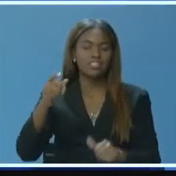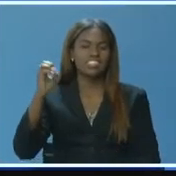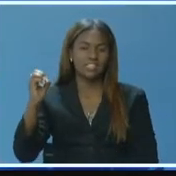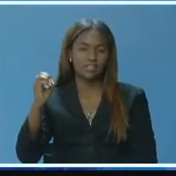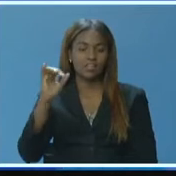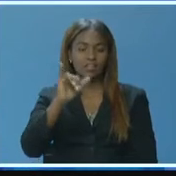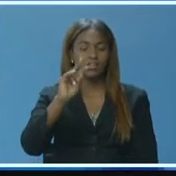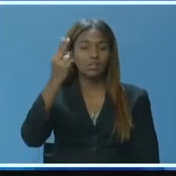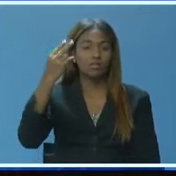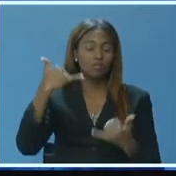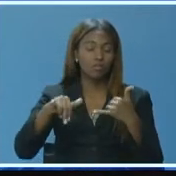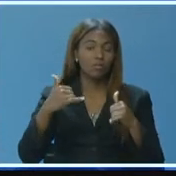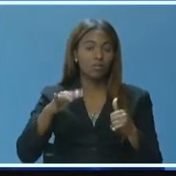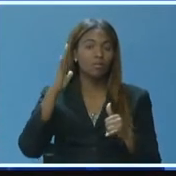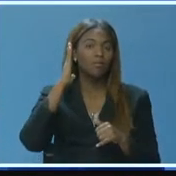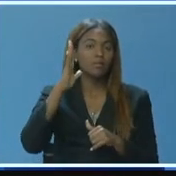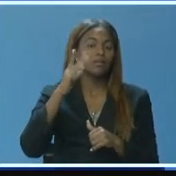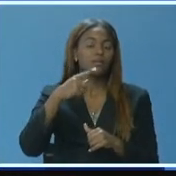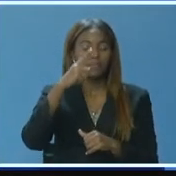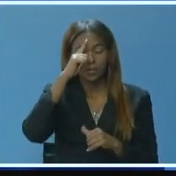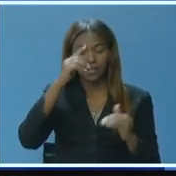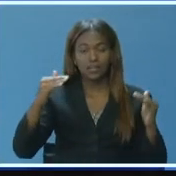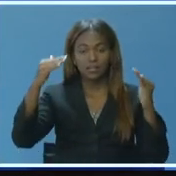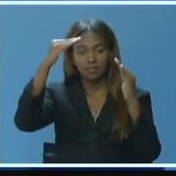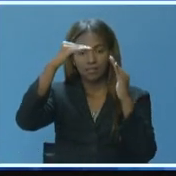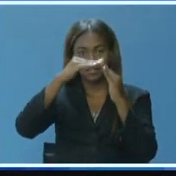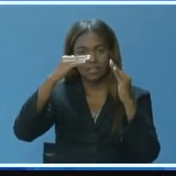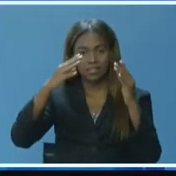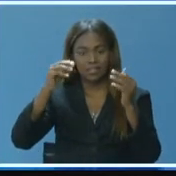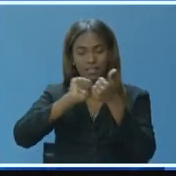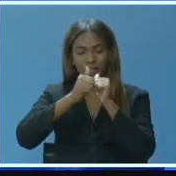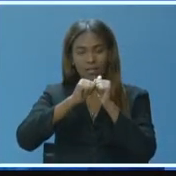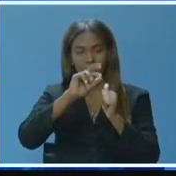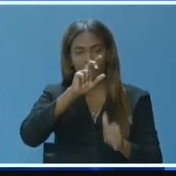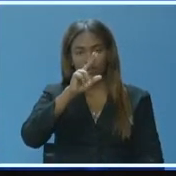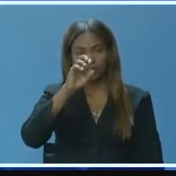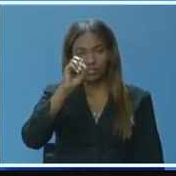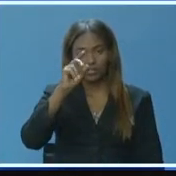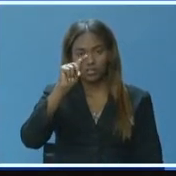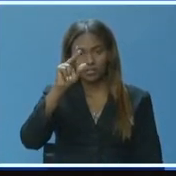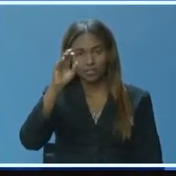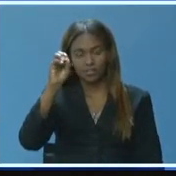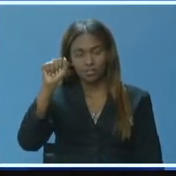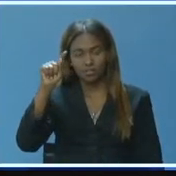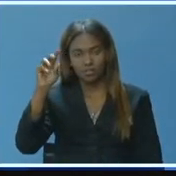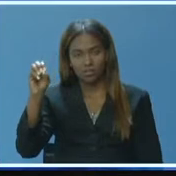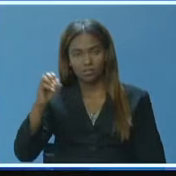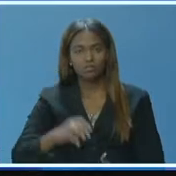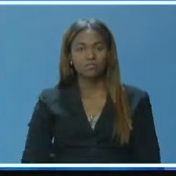segundo compromiso será en el Palacio de los Deportes Virgilio Travieso Soto.